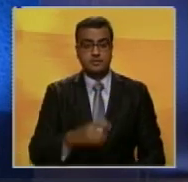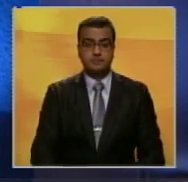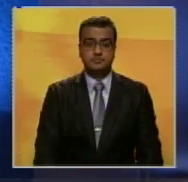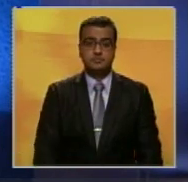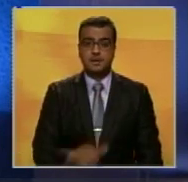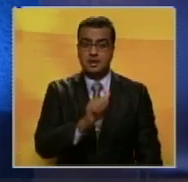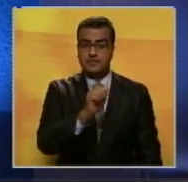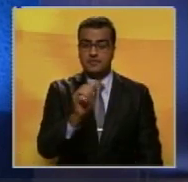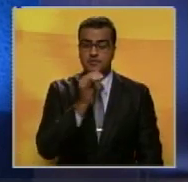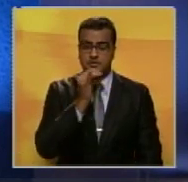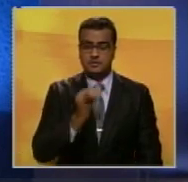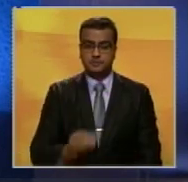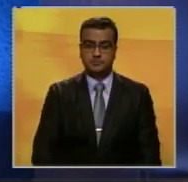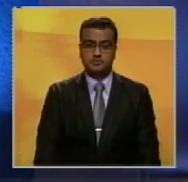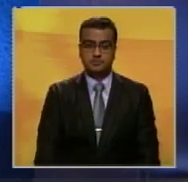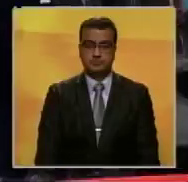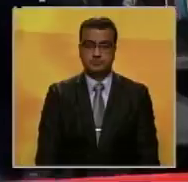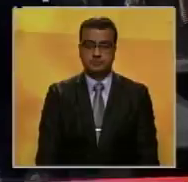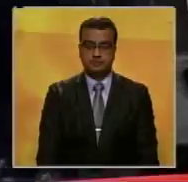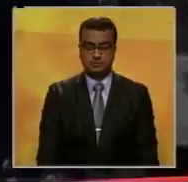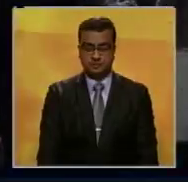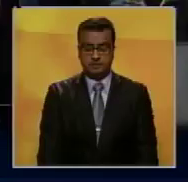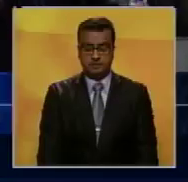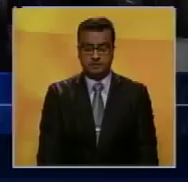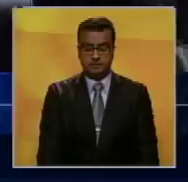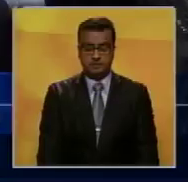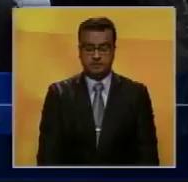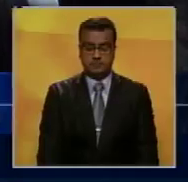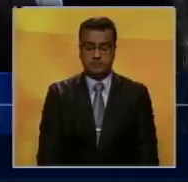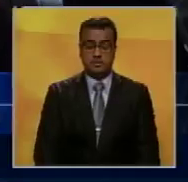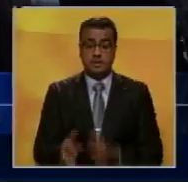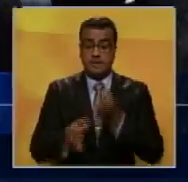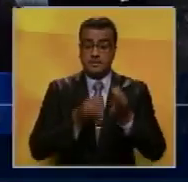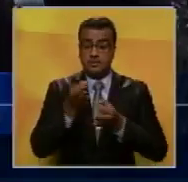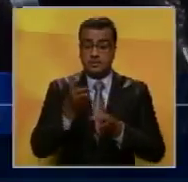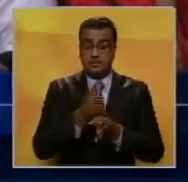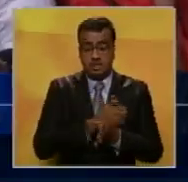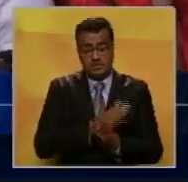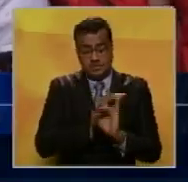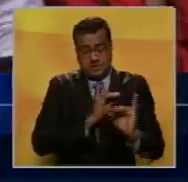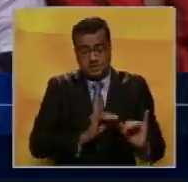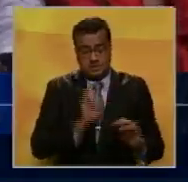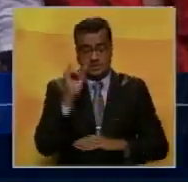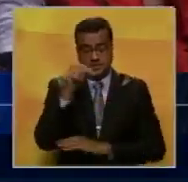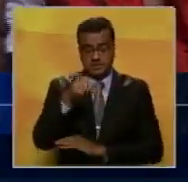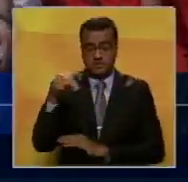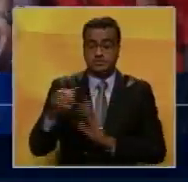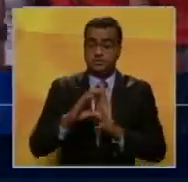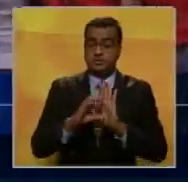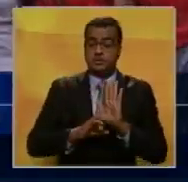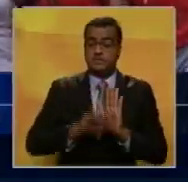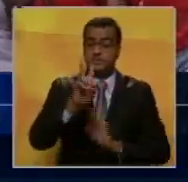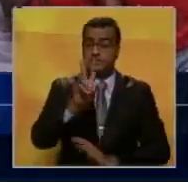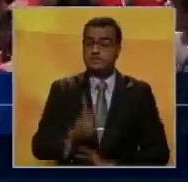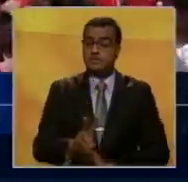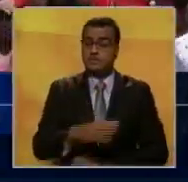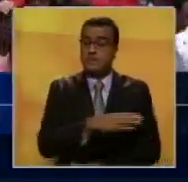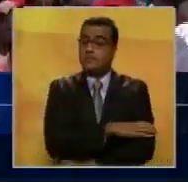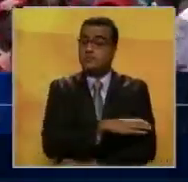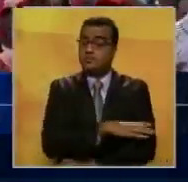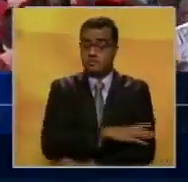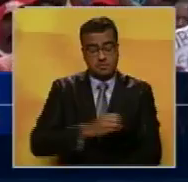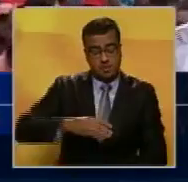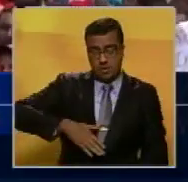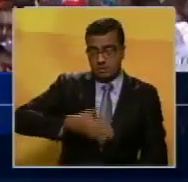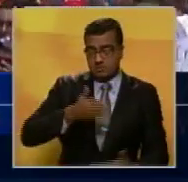pueblo. Alexis Abreu nos informa. Cabello expresó que una vez establecida la Asamblea Constituyente en Venezuela, los sectores de oposición no